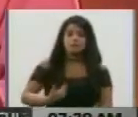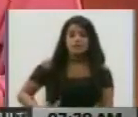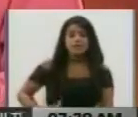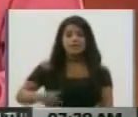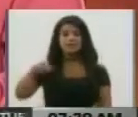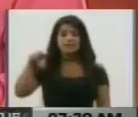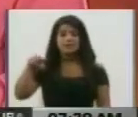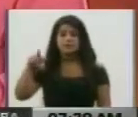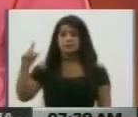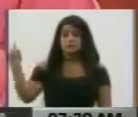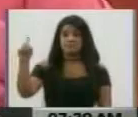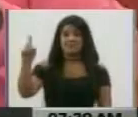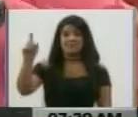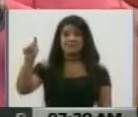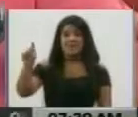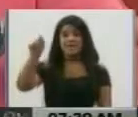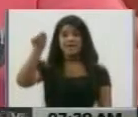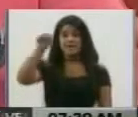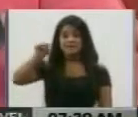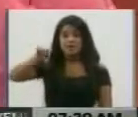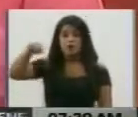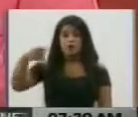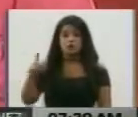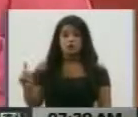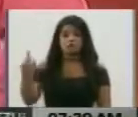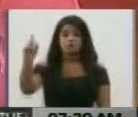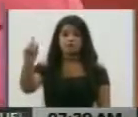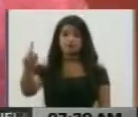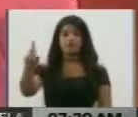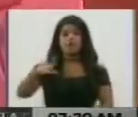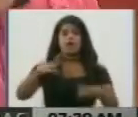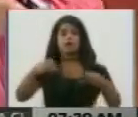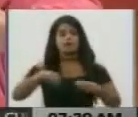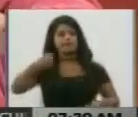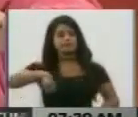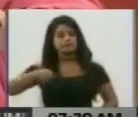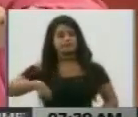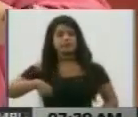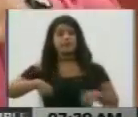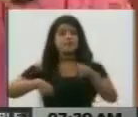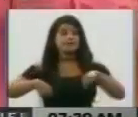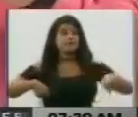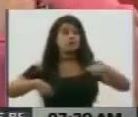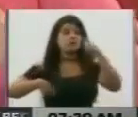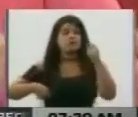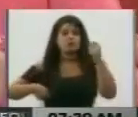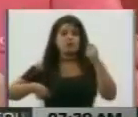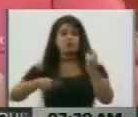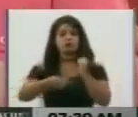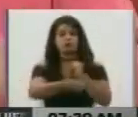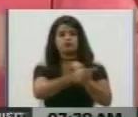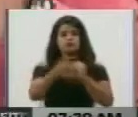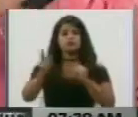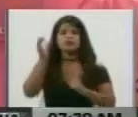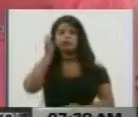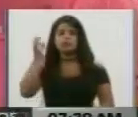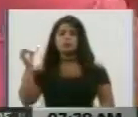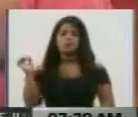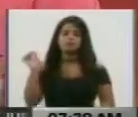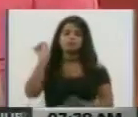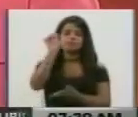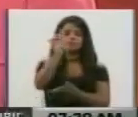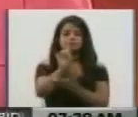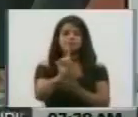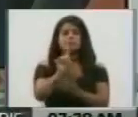Supremo asume la presidencia de ese tribunal compuesto por los senadores. Entonces ella va a ejercer su derecho a